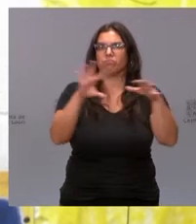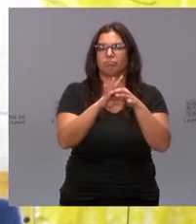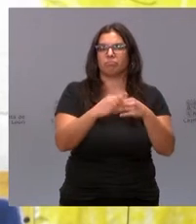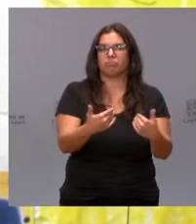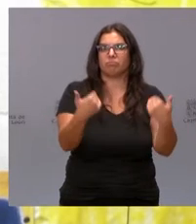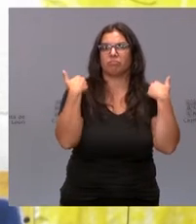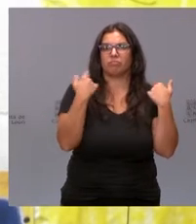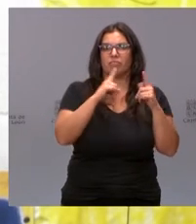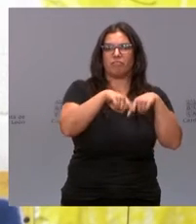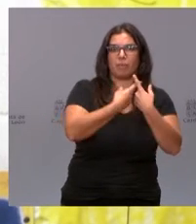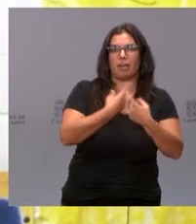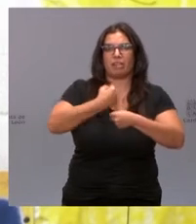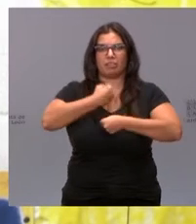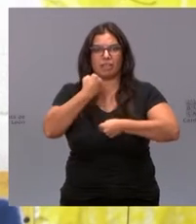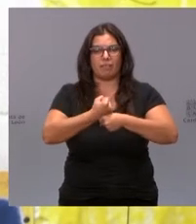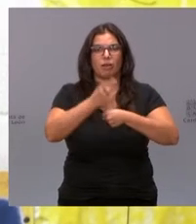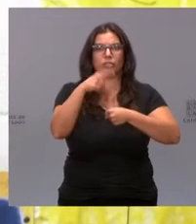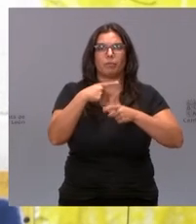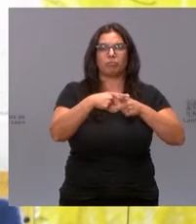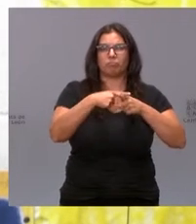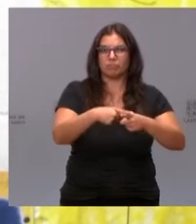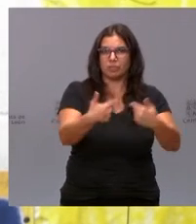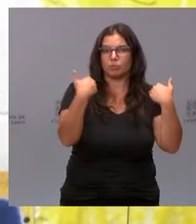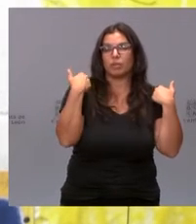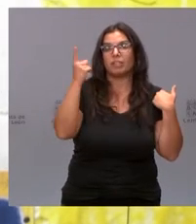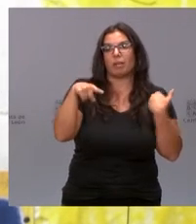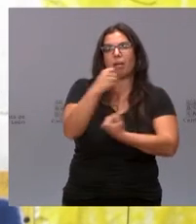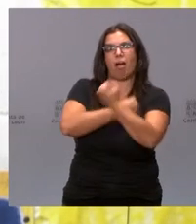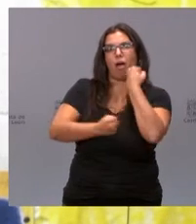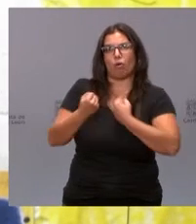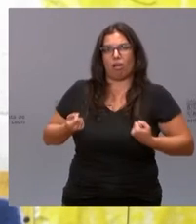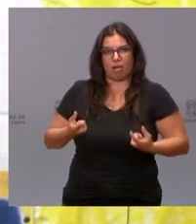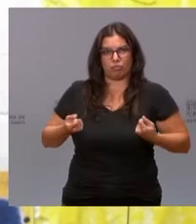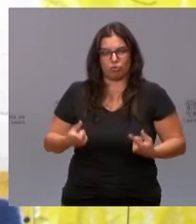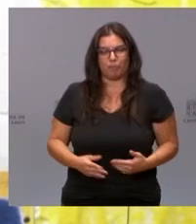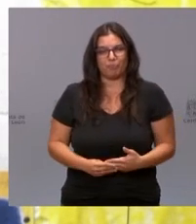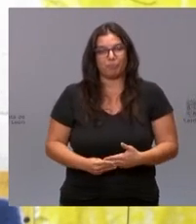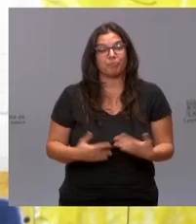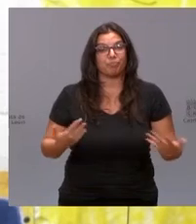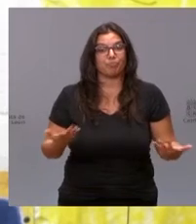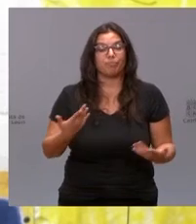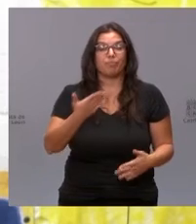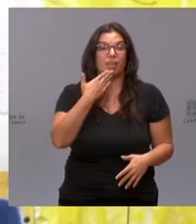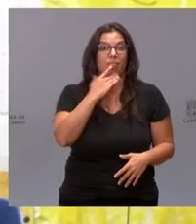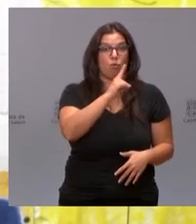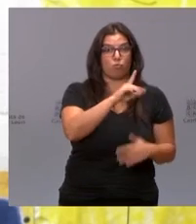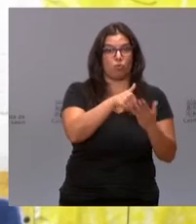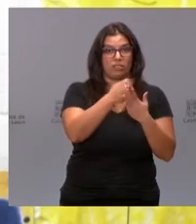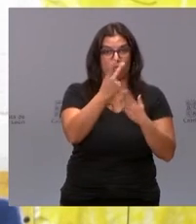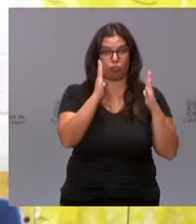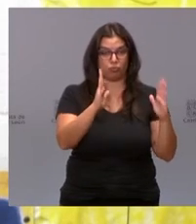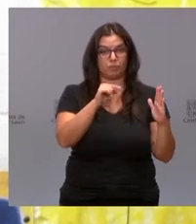también para ahorrar en los costes del cuidado de sus hijos. Acorde a esa edad, también